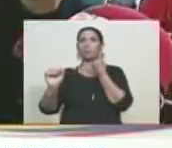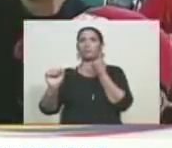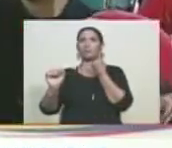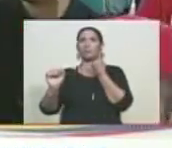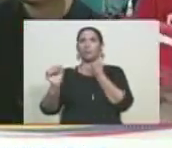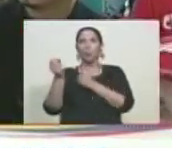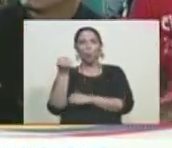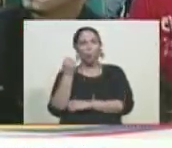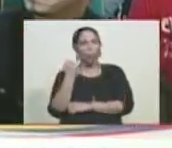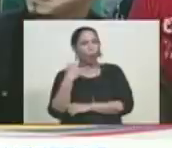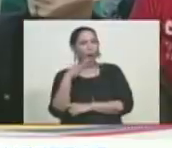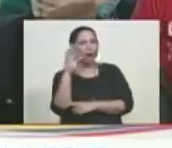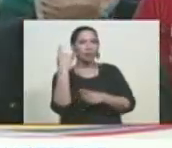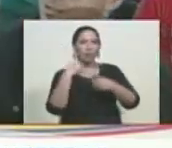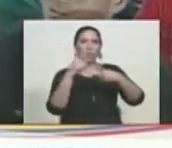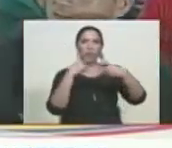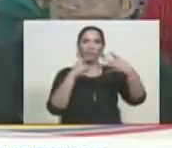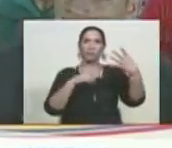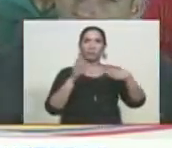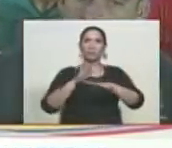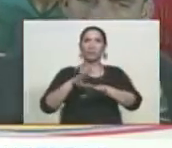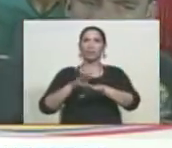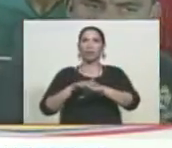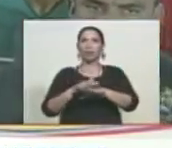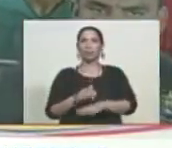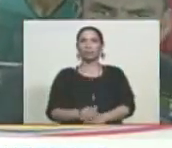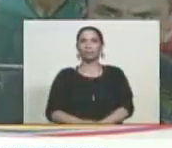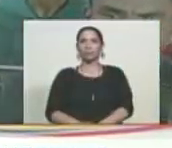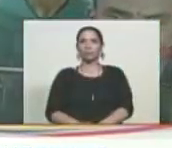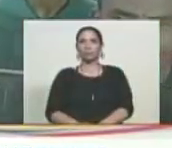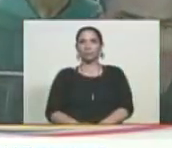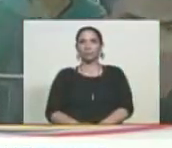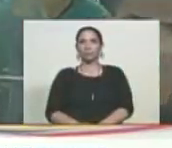¿Cuántas cosas han pasado de aquí, de allá hasta aquí?